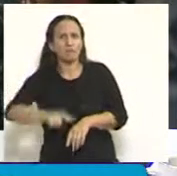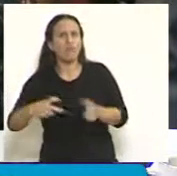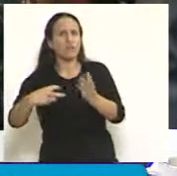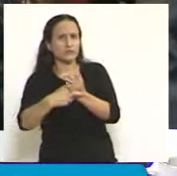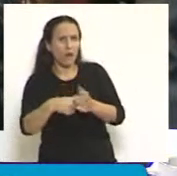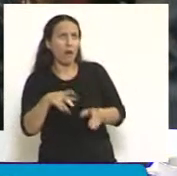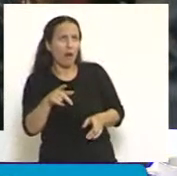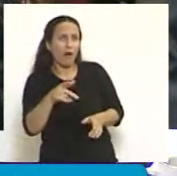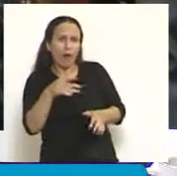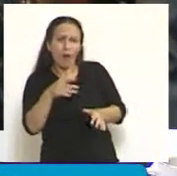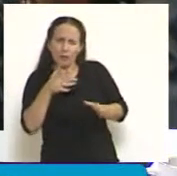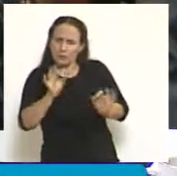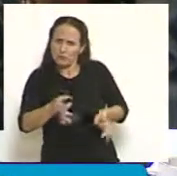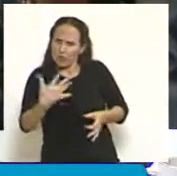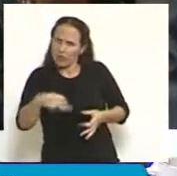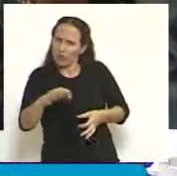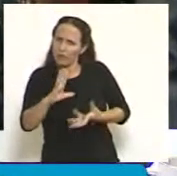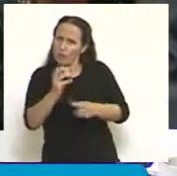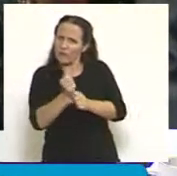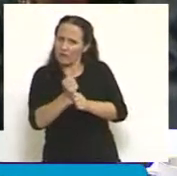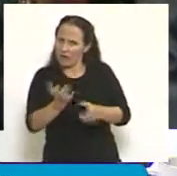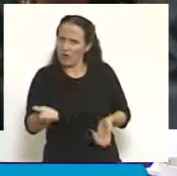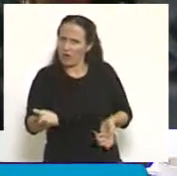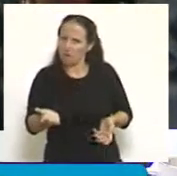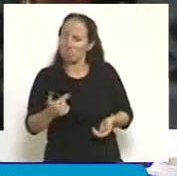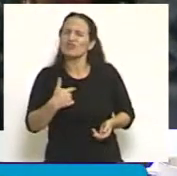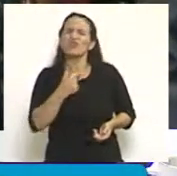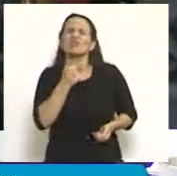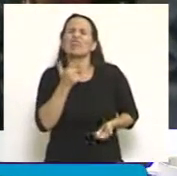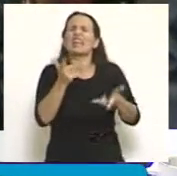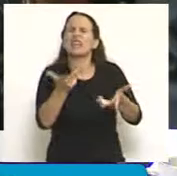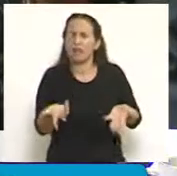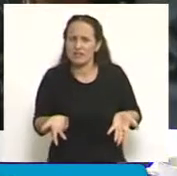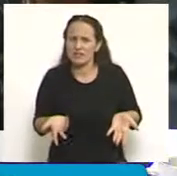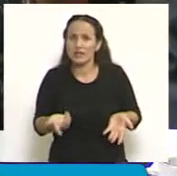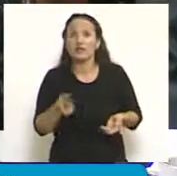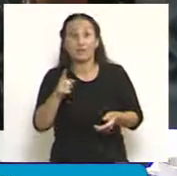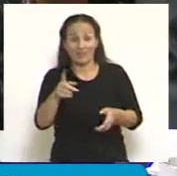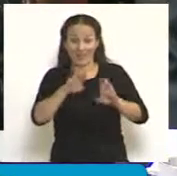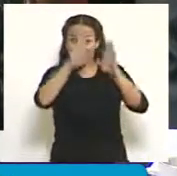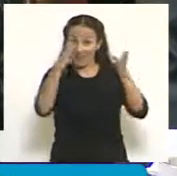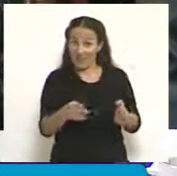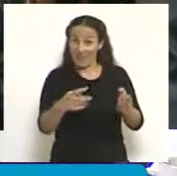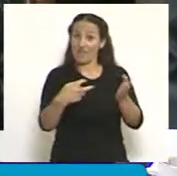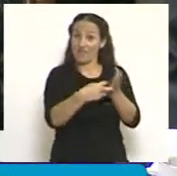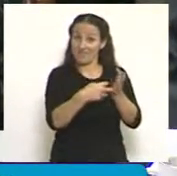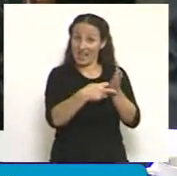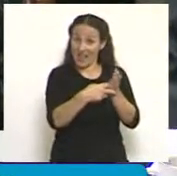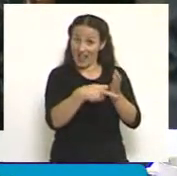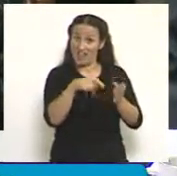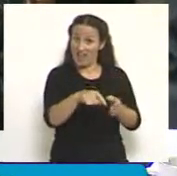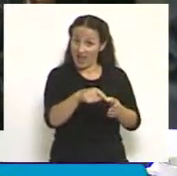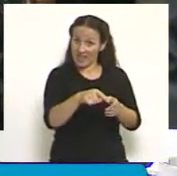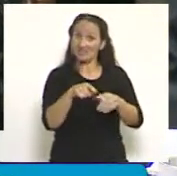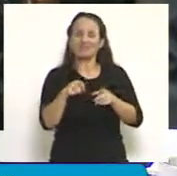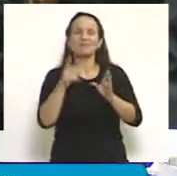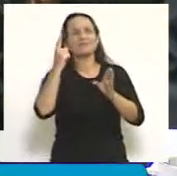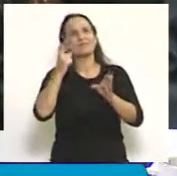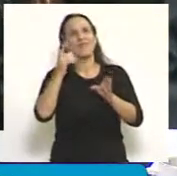porque el Congreso no iba a venir a informar, sino a la Comisión de Legislación Penal, pero no pudo venir porque falleció